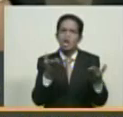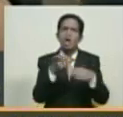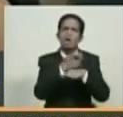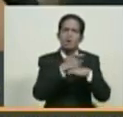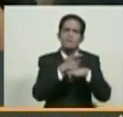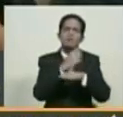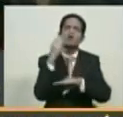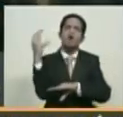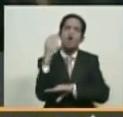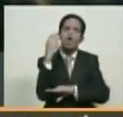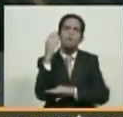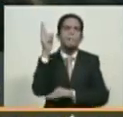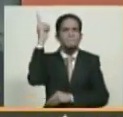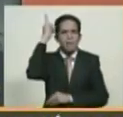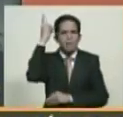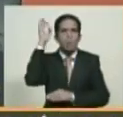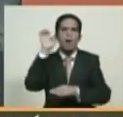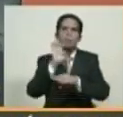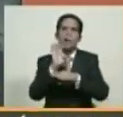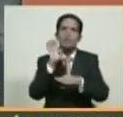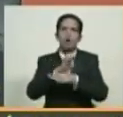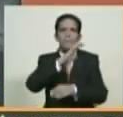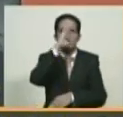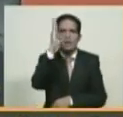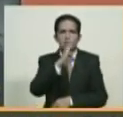Perú, Ecuador, Brasil.